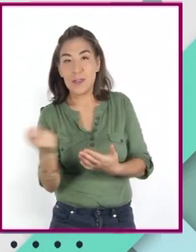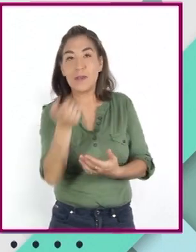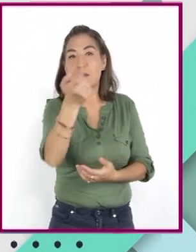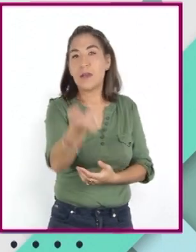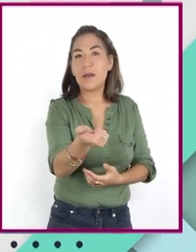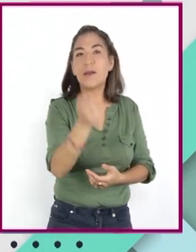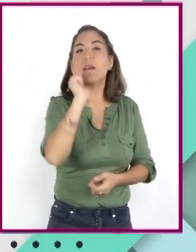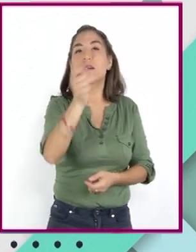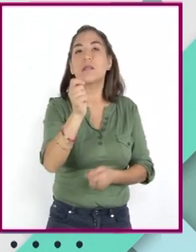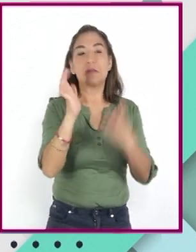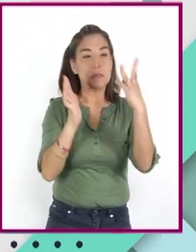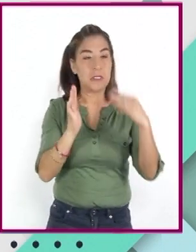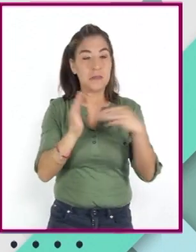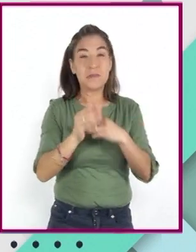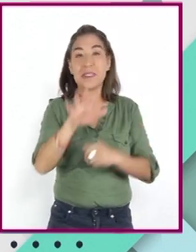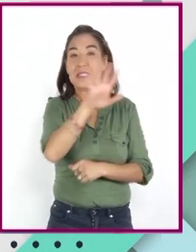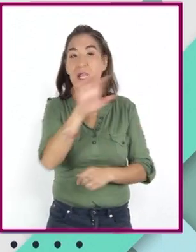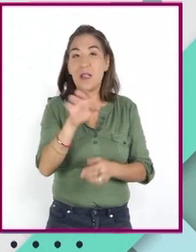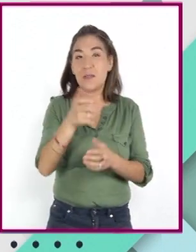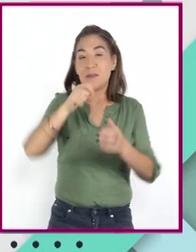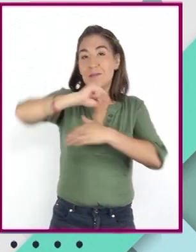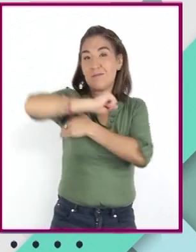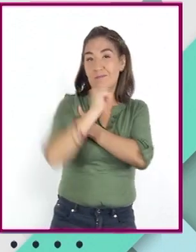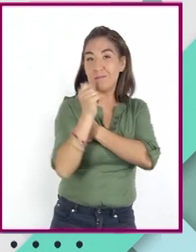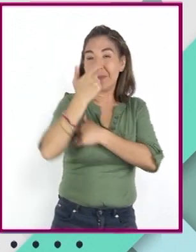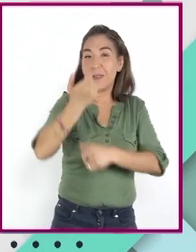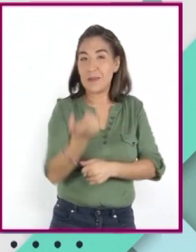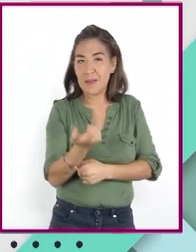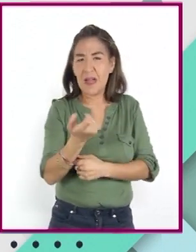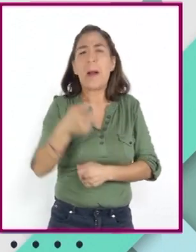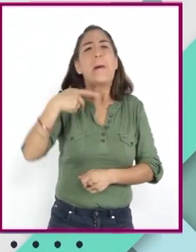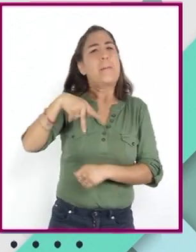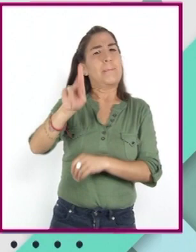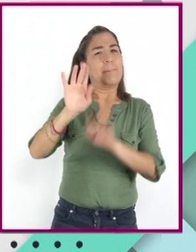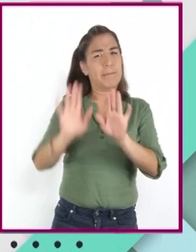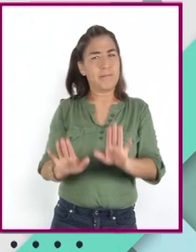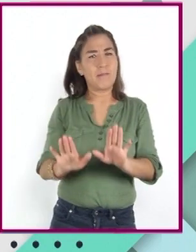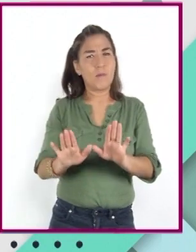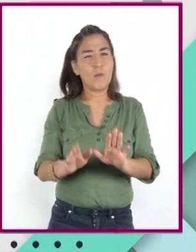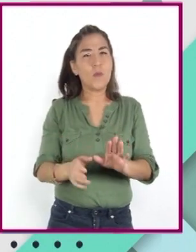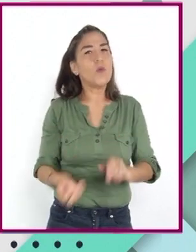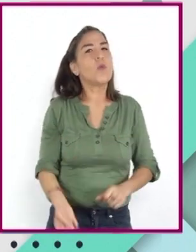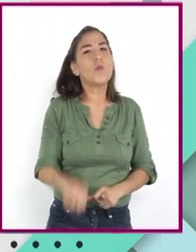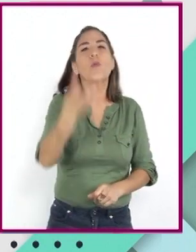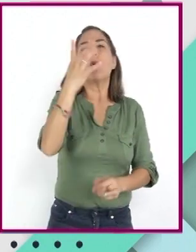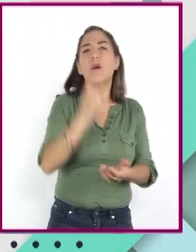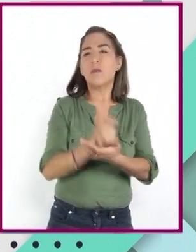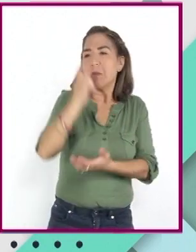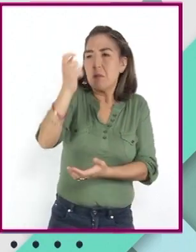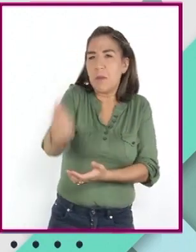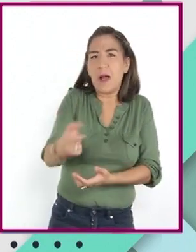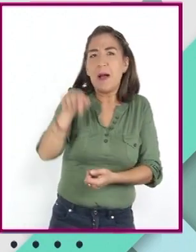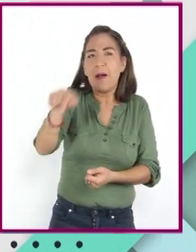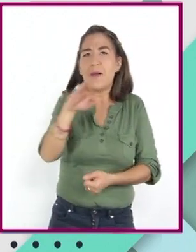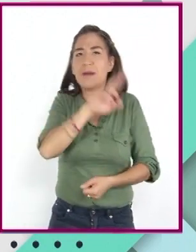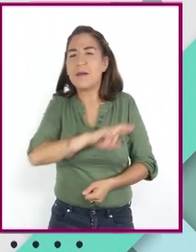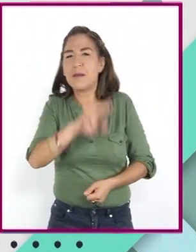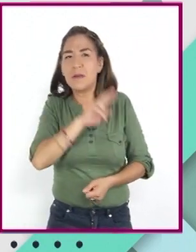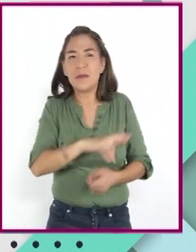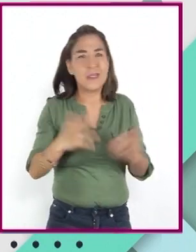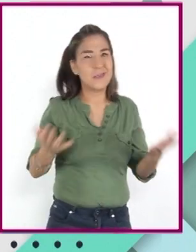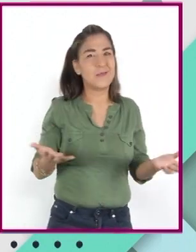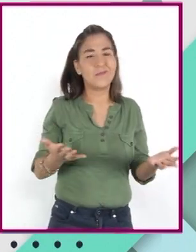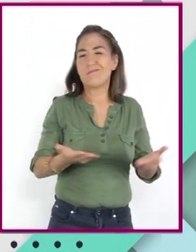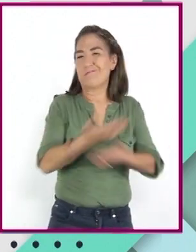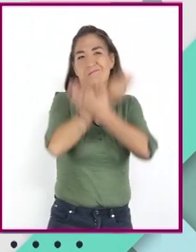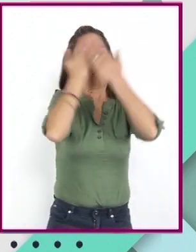quedan 3,500 pesos. Pero, ¿cuánto paga Elena de renta? No sabemos